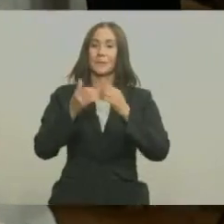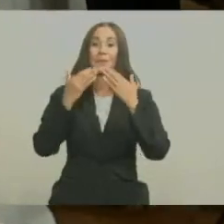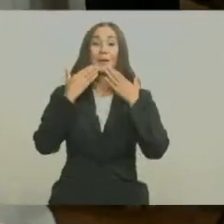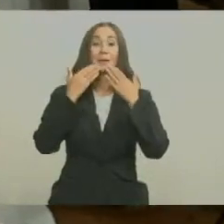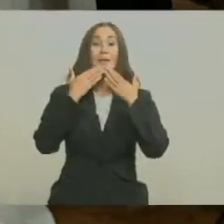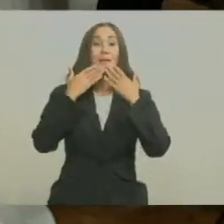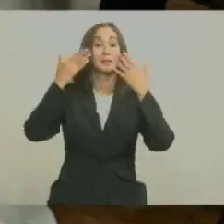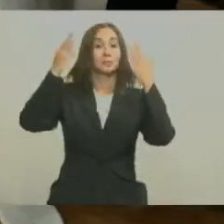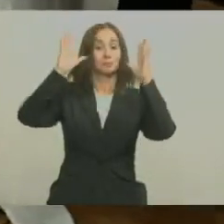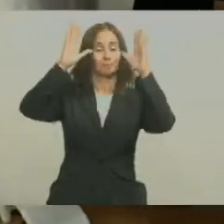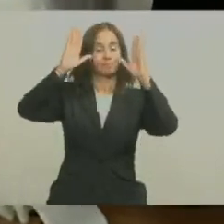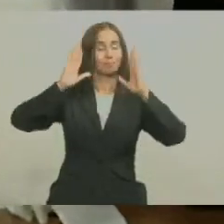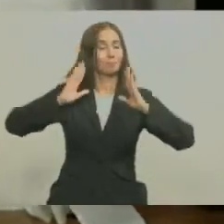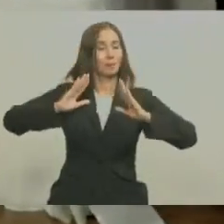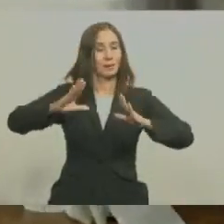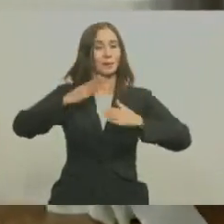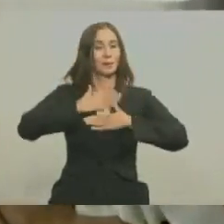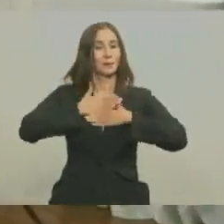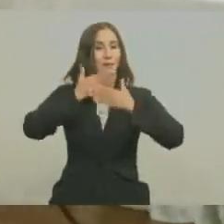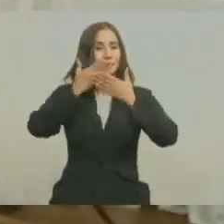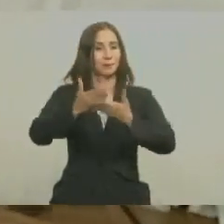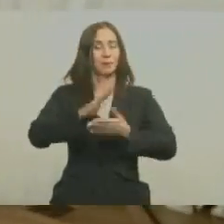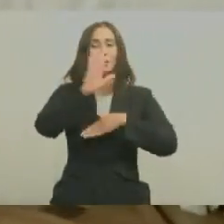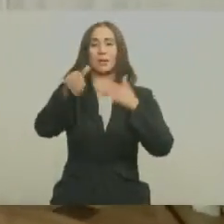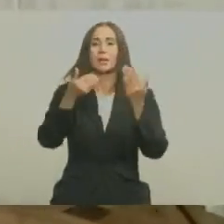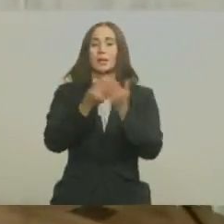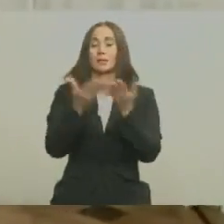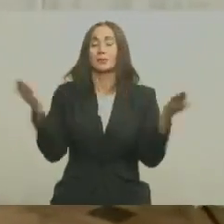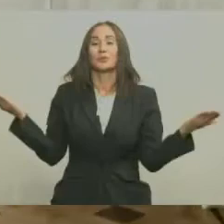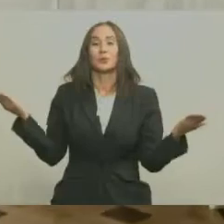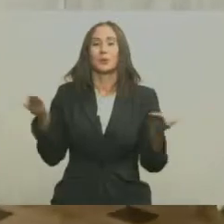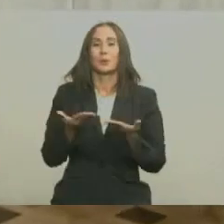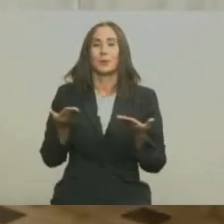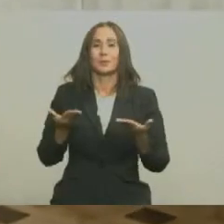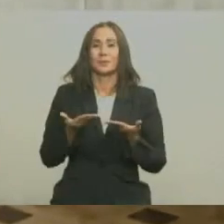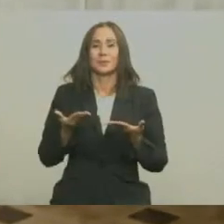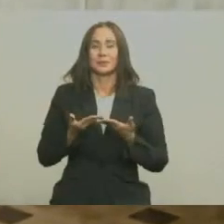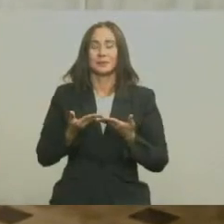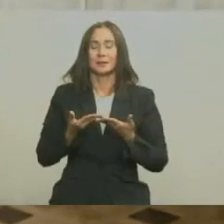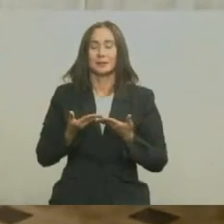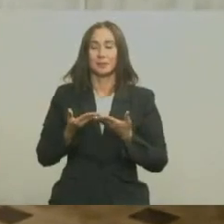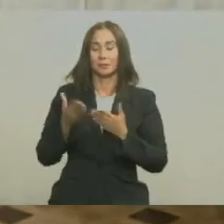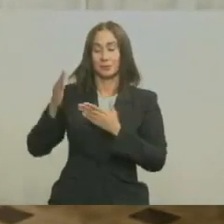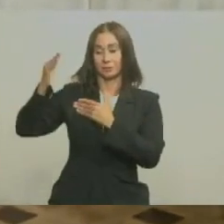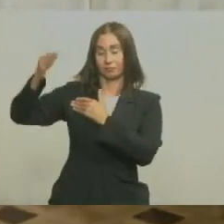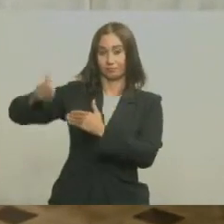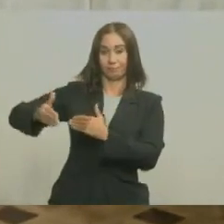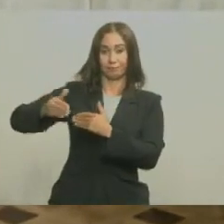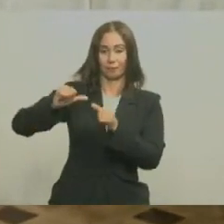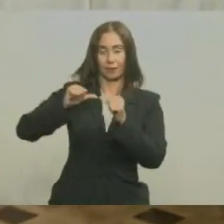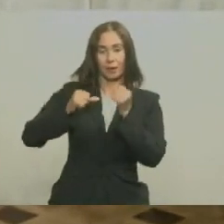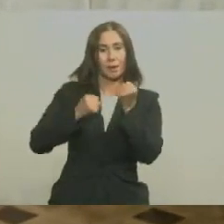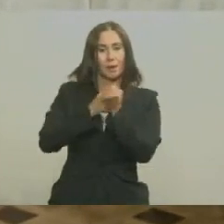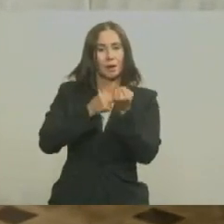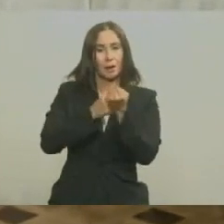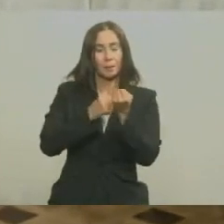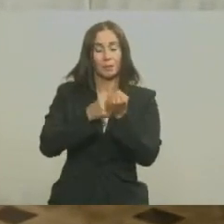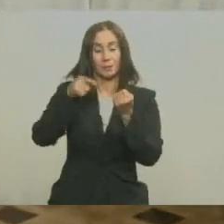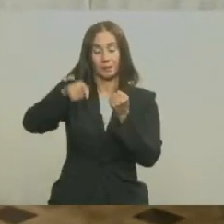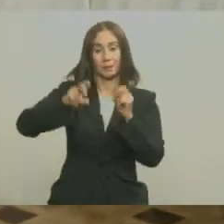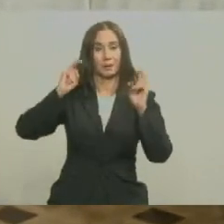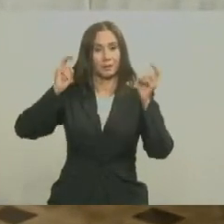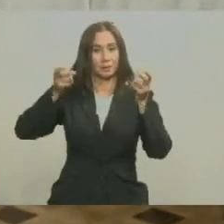sus excelentes intenciones y por supuesto a todos los presentes que desde sus espacios van a contribuir para que